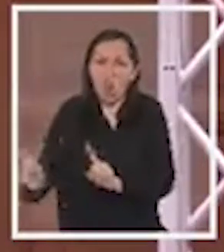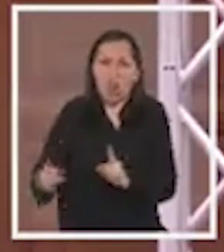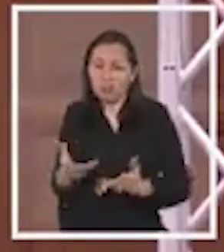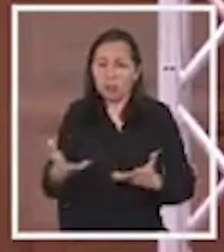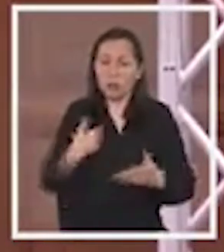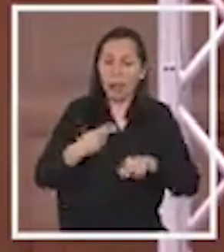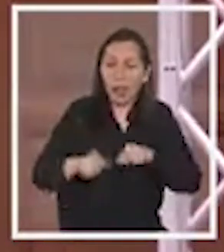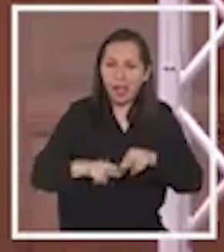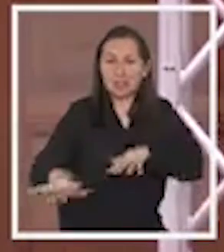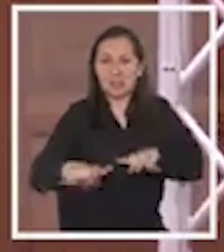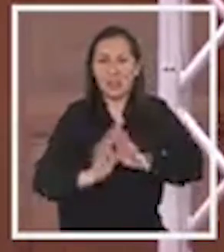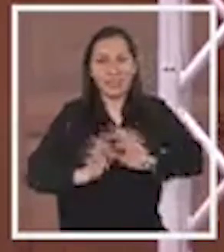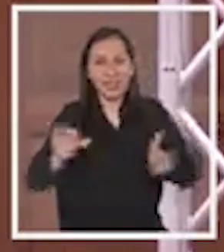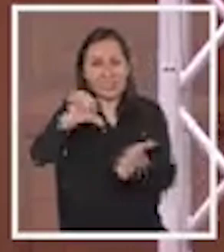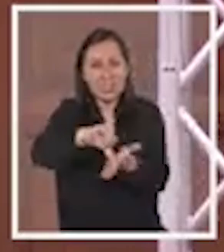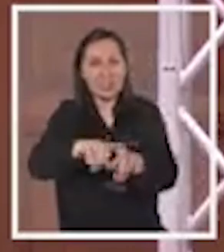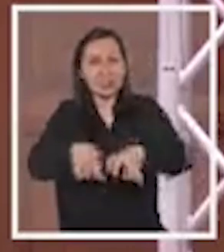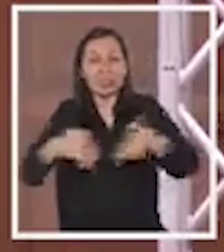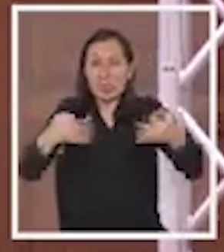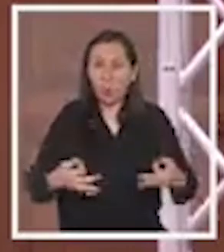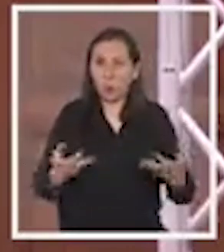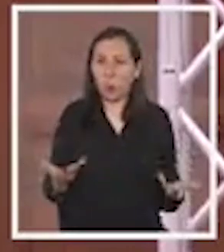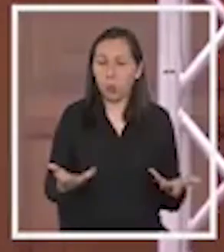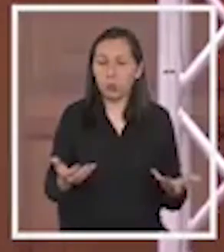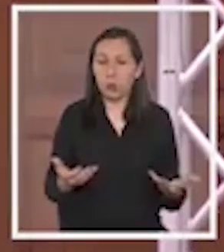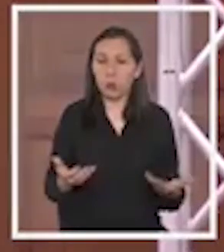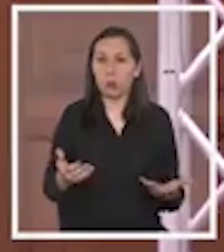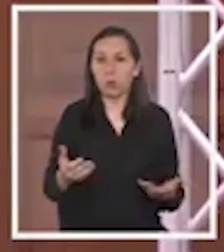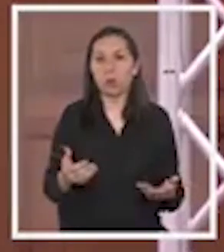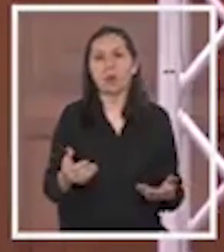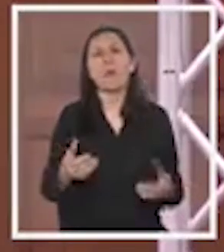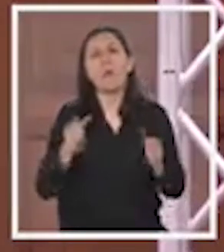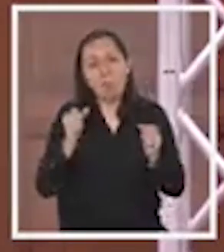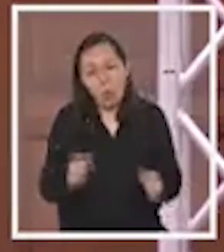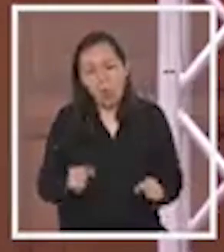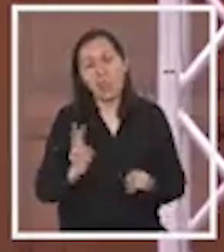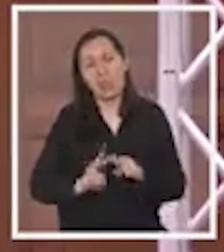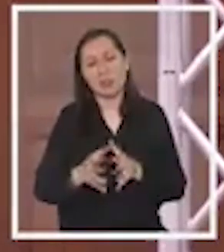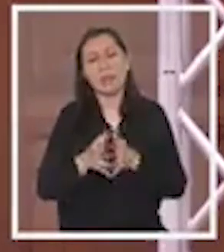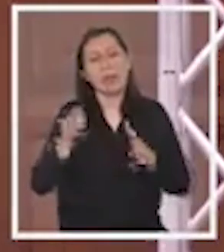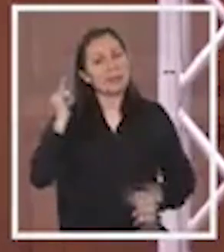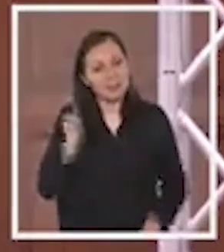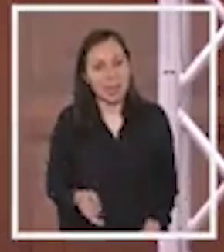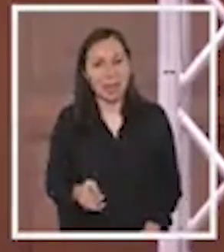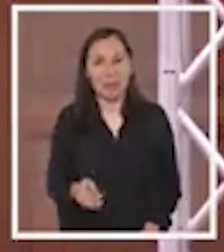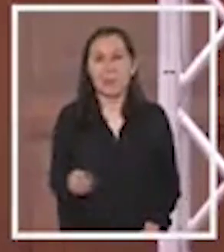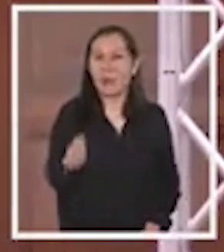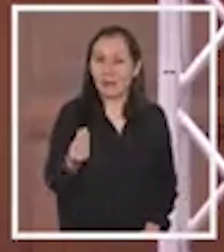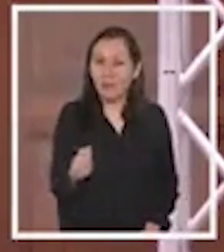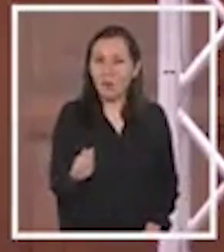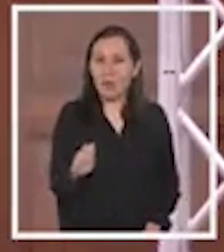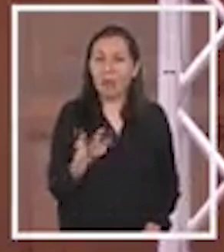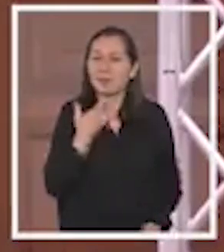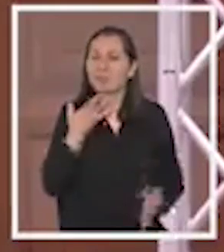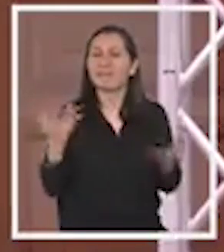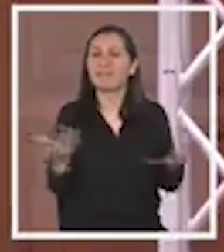estamos tratando de hacer para descentralización, seguridad, etc. Pero podemos hacer más siempre. Es bueno que